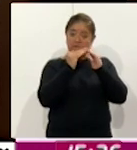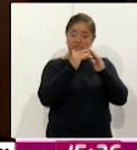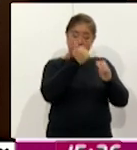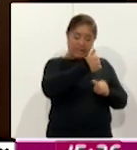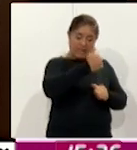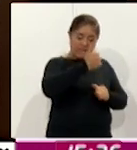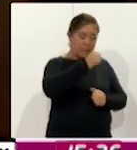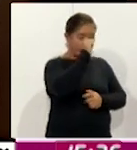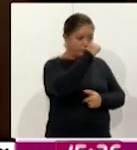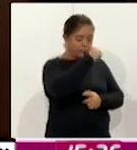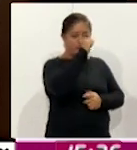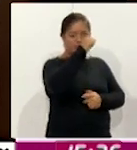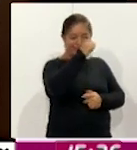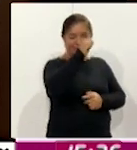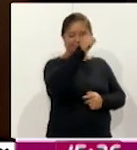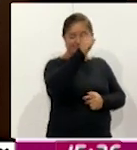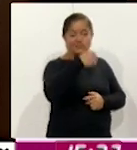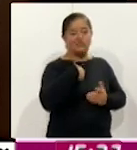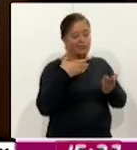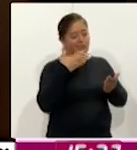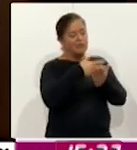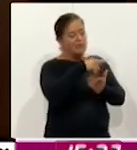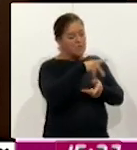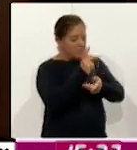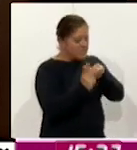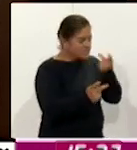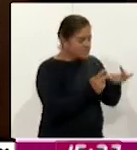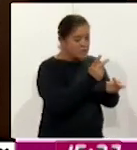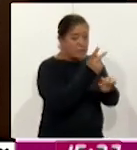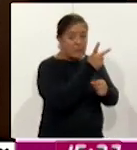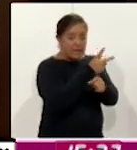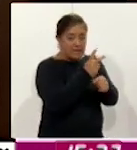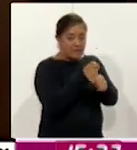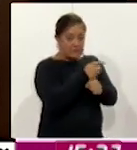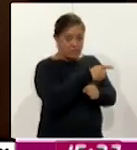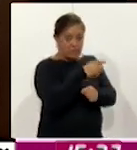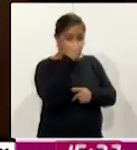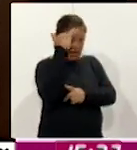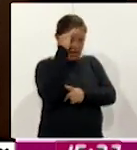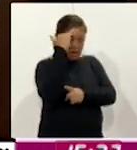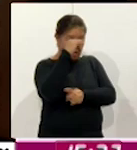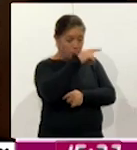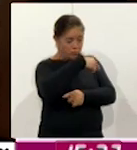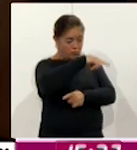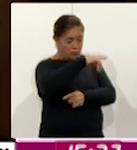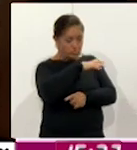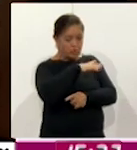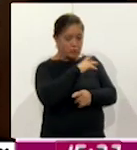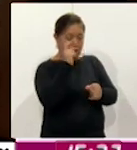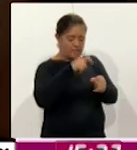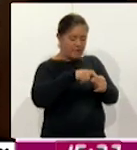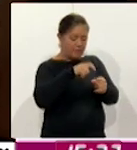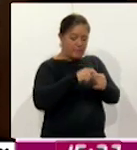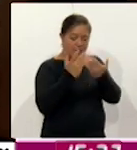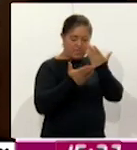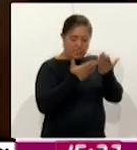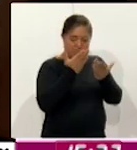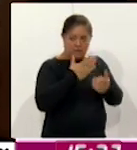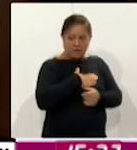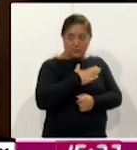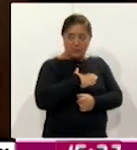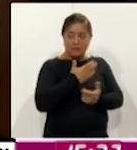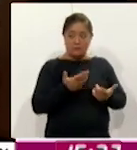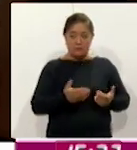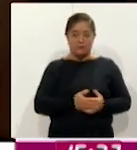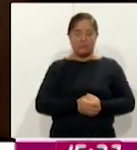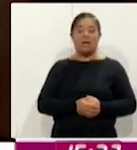puertas nosotros vamos visitándolas, ahí se les hace la invitación a los educandos que se incorporen a estudiar con nosotros, los que no